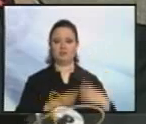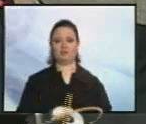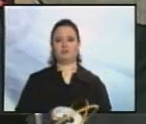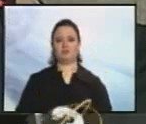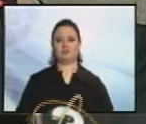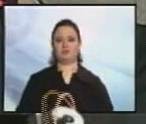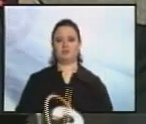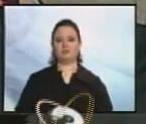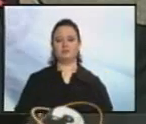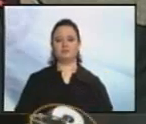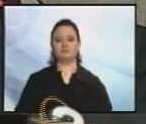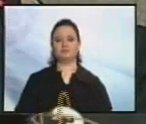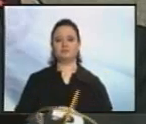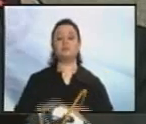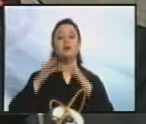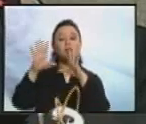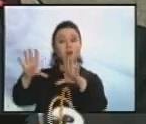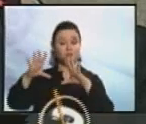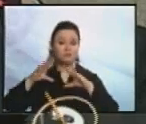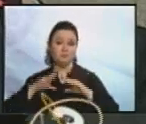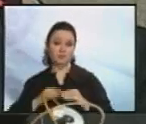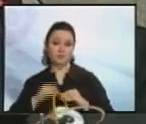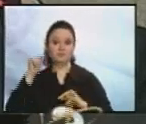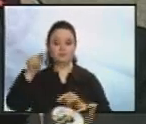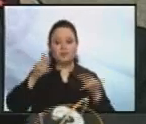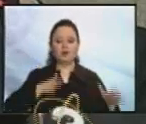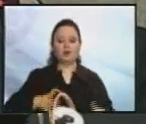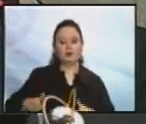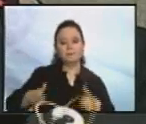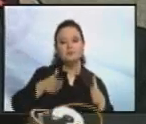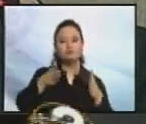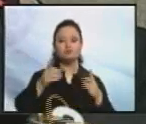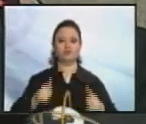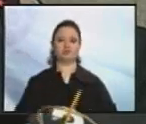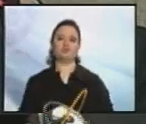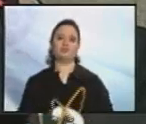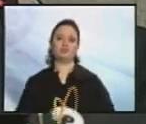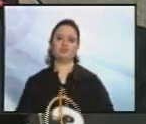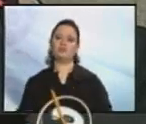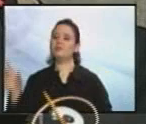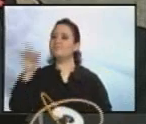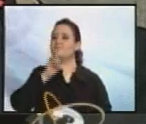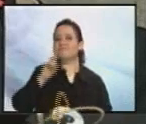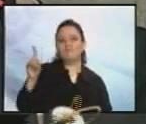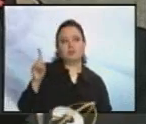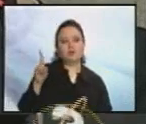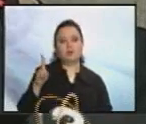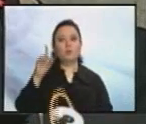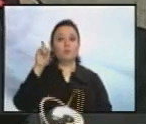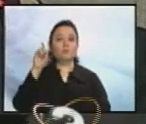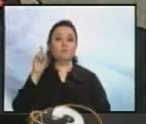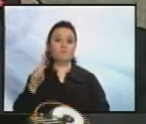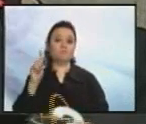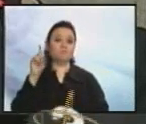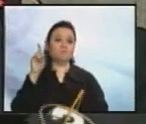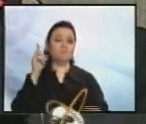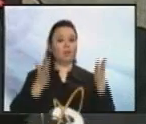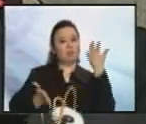Optar por esos senderos no podría ser una alternativa